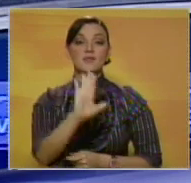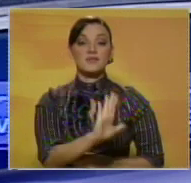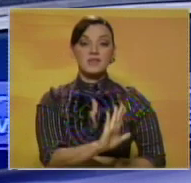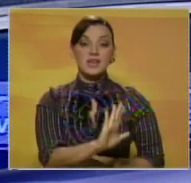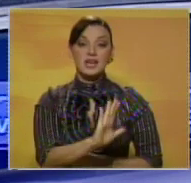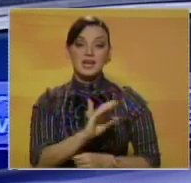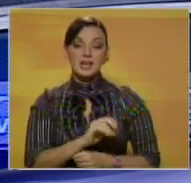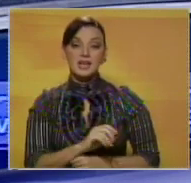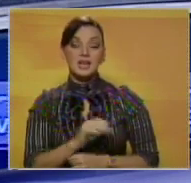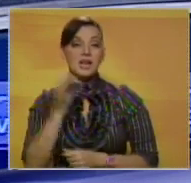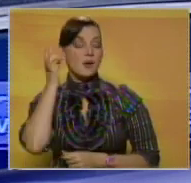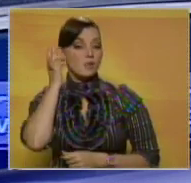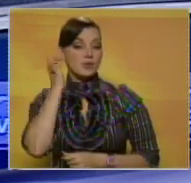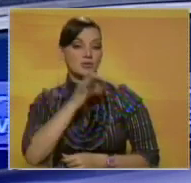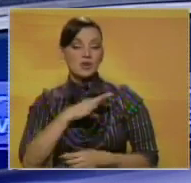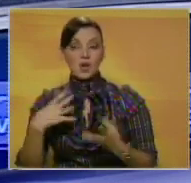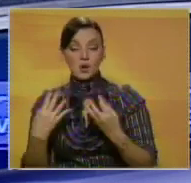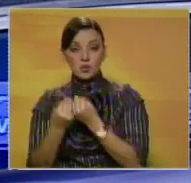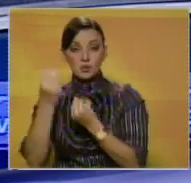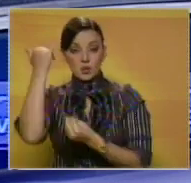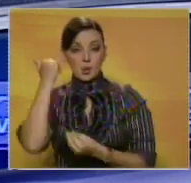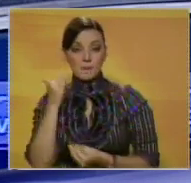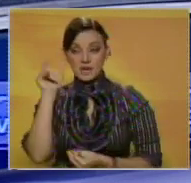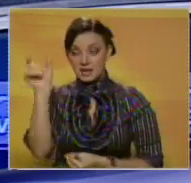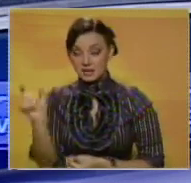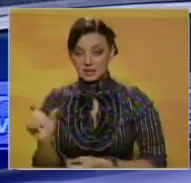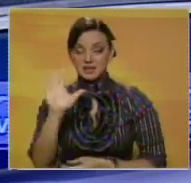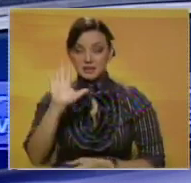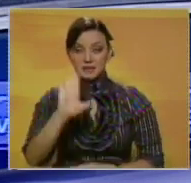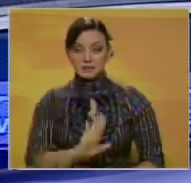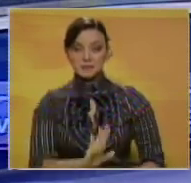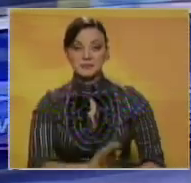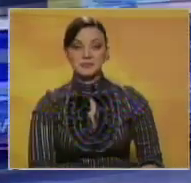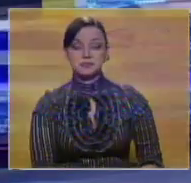Stelling, socióloga. Al regreso con mi compañera Endrina Yepes. Los esperamos.